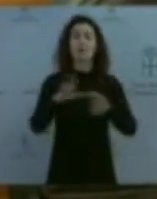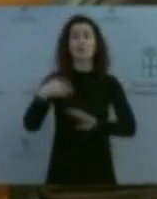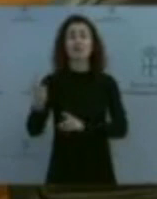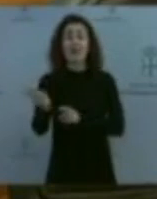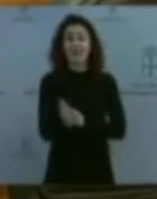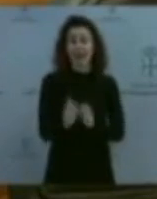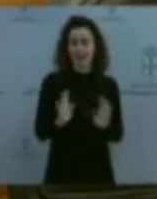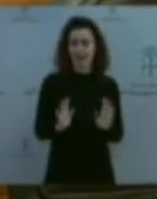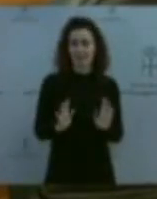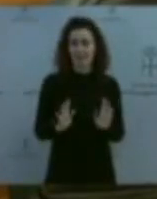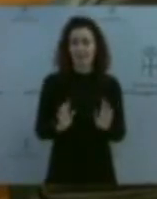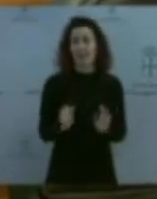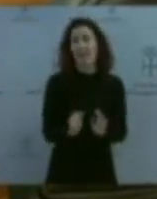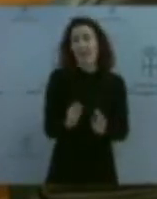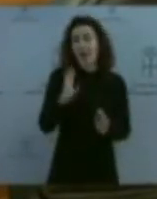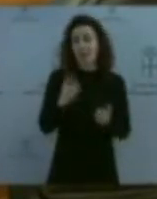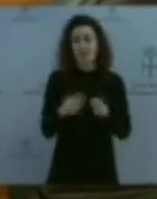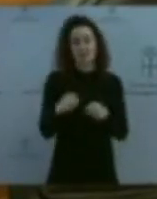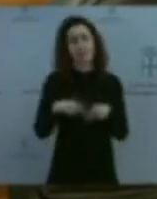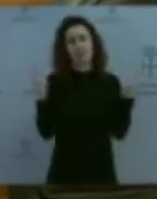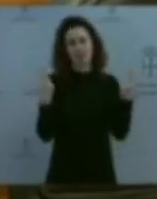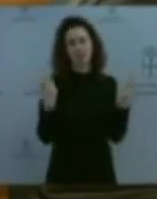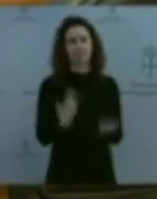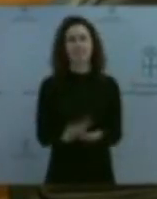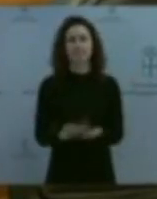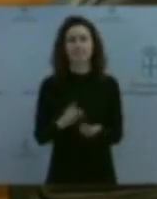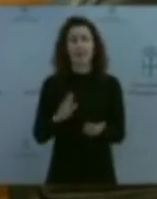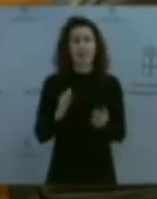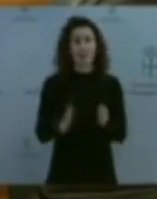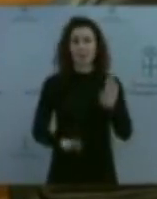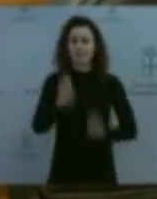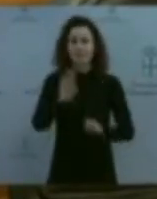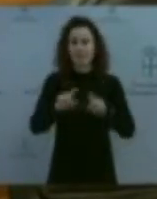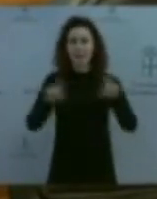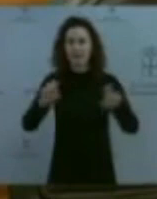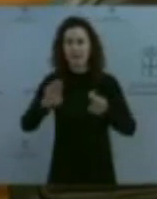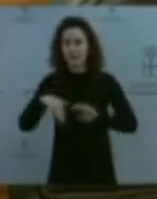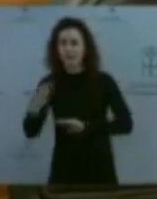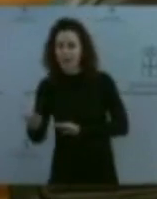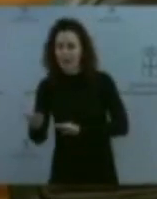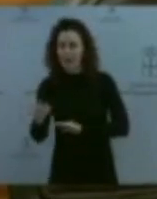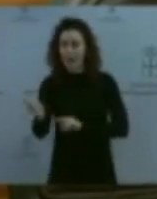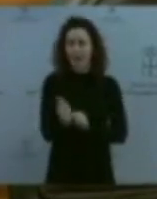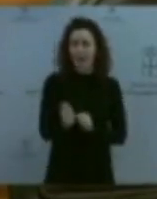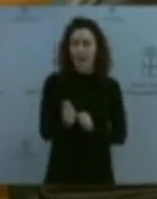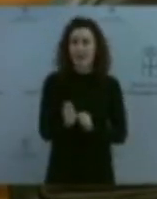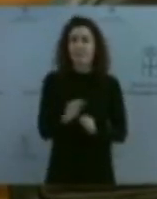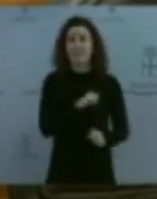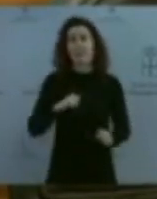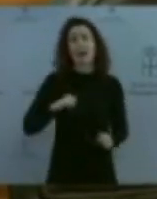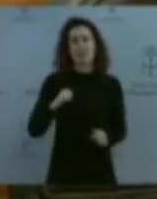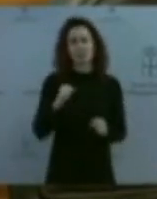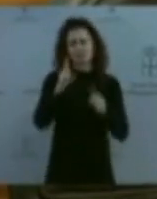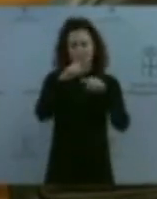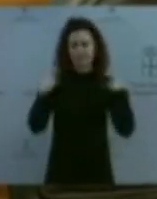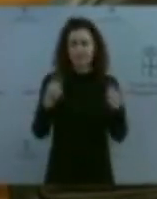sufrido externalizaciones masivas, a menudo privatizaciones encubiertas, en ámbitos tan sensibles como el sanitario, el transporte